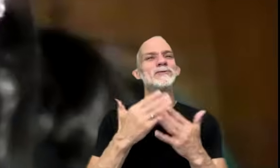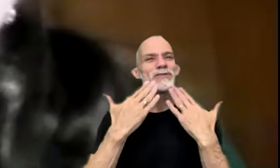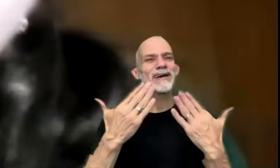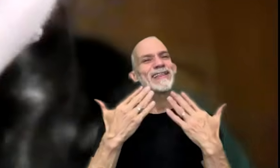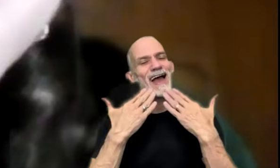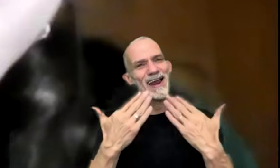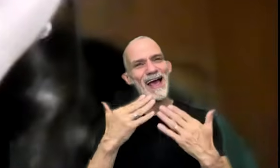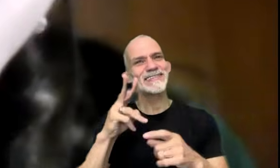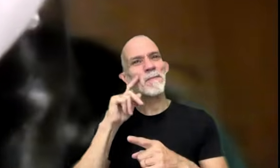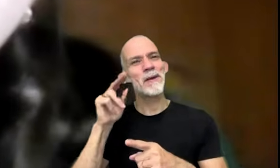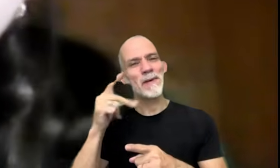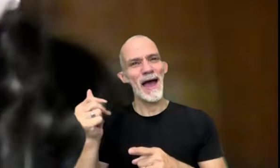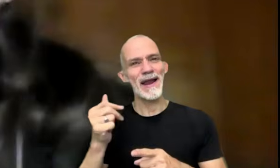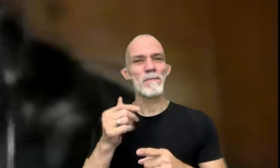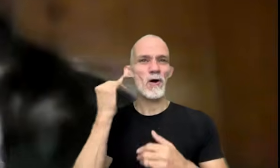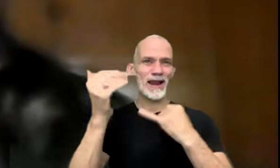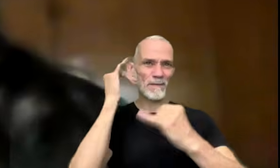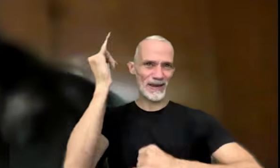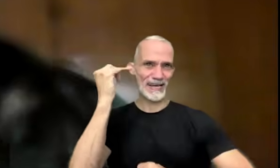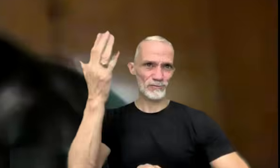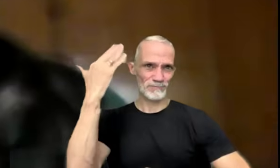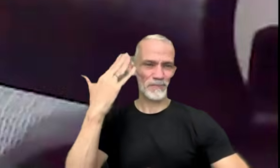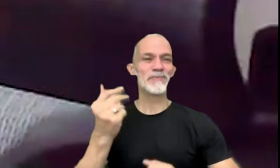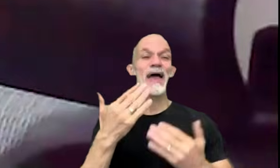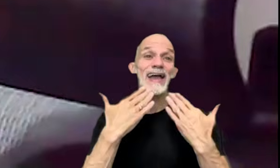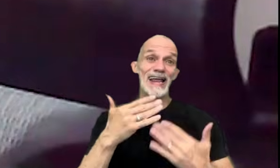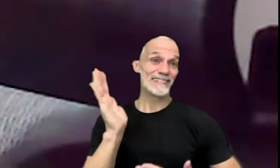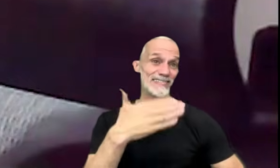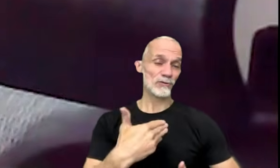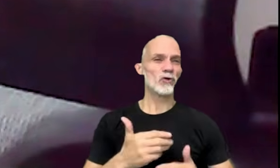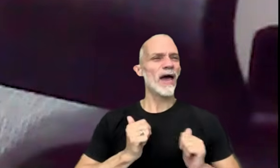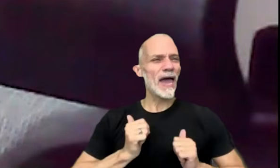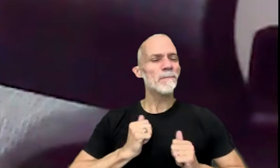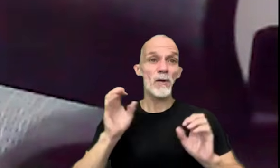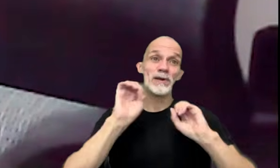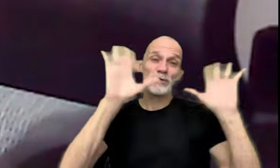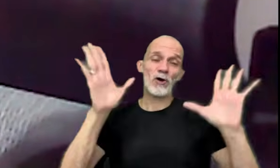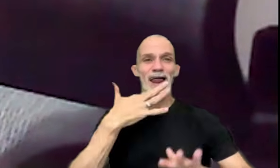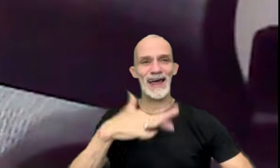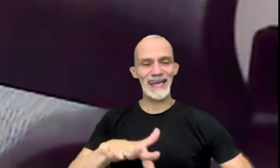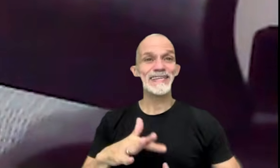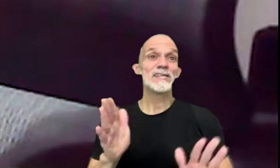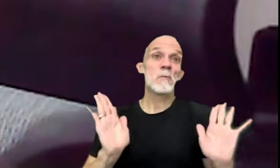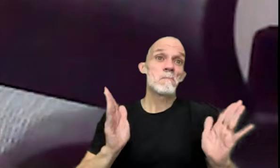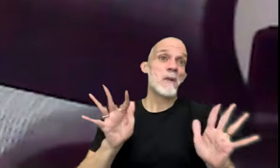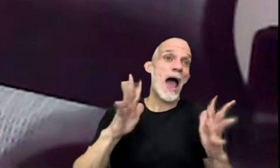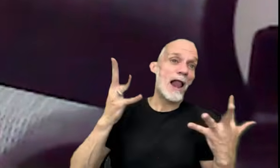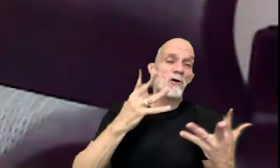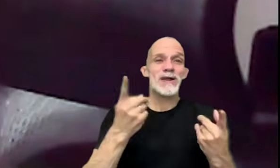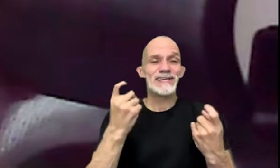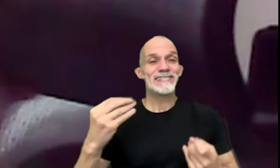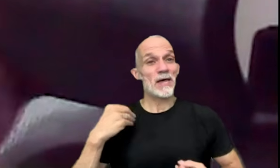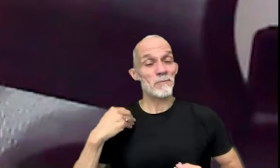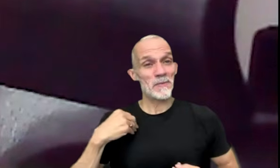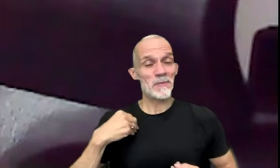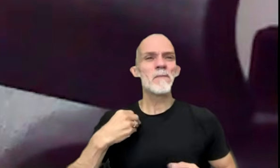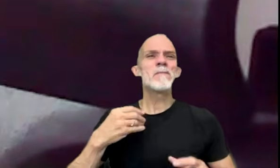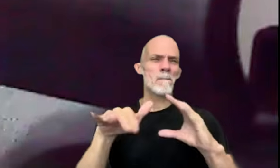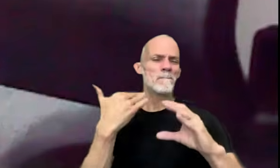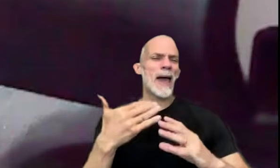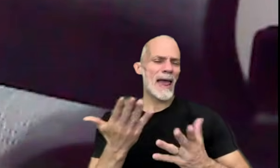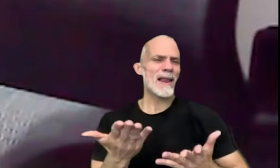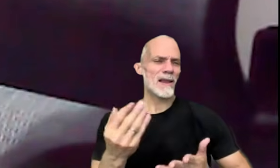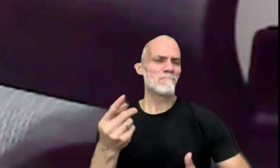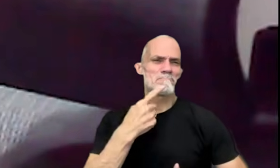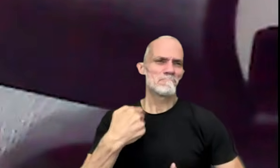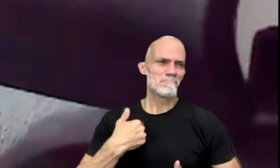de gracias. Gracias, Viviana, por la exposición. bueno, muchas Bueno. gracias a todos. Espero haber sido clara y quedo a disposición. Cualquier pregunta la